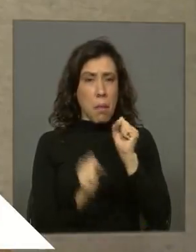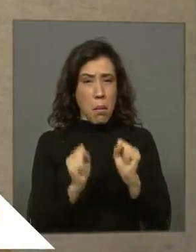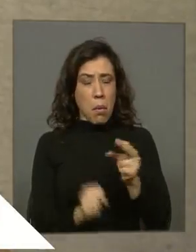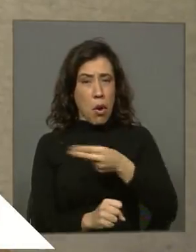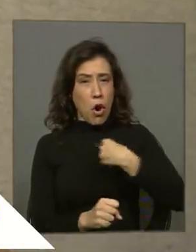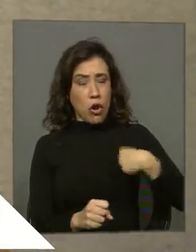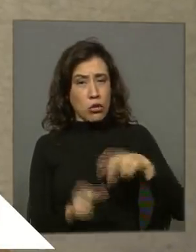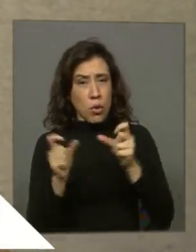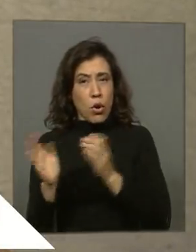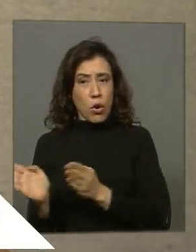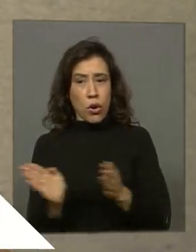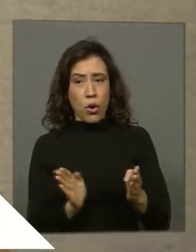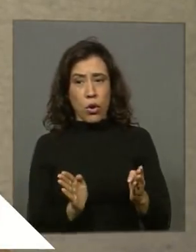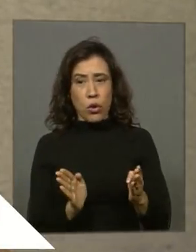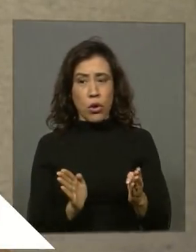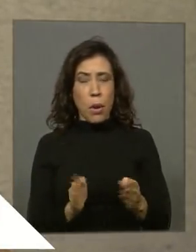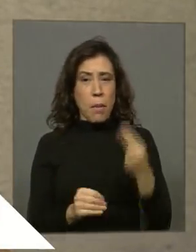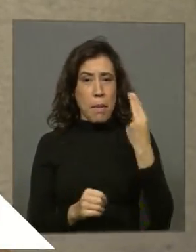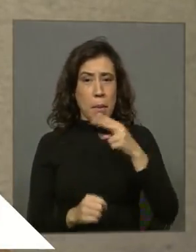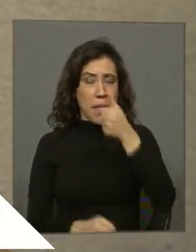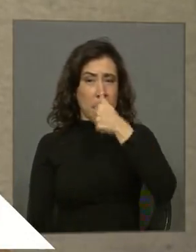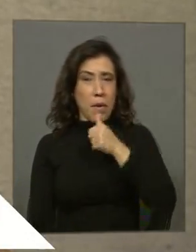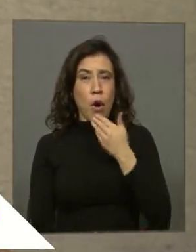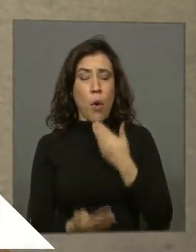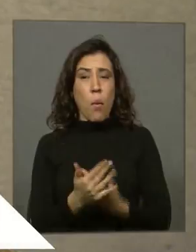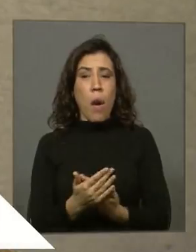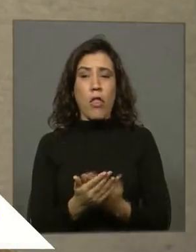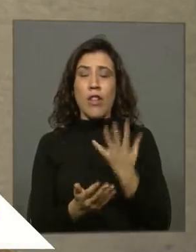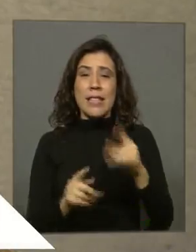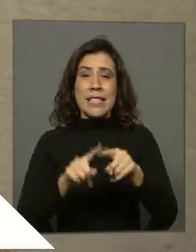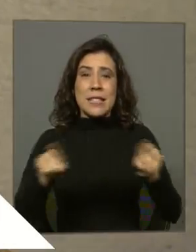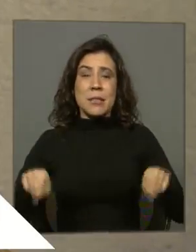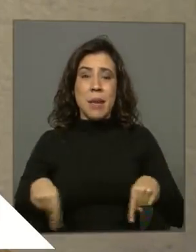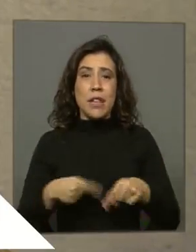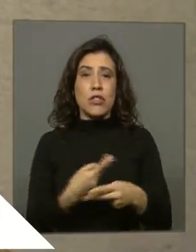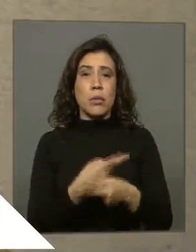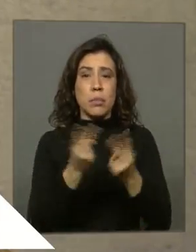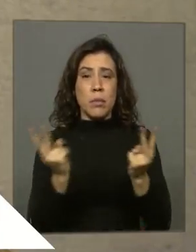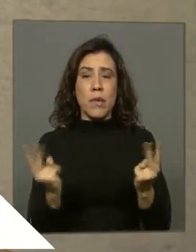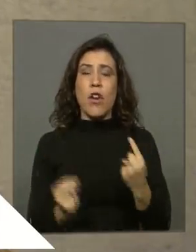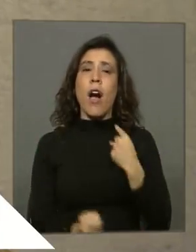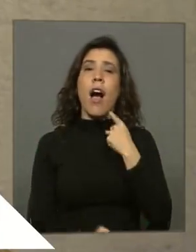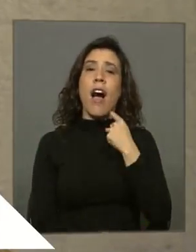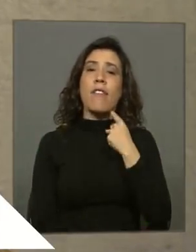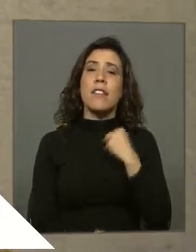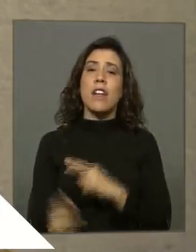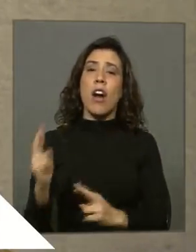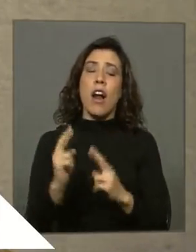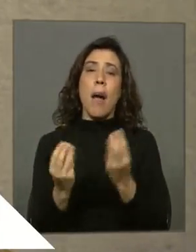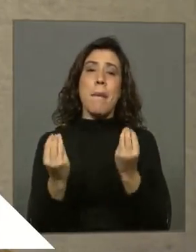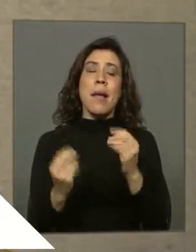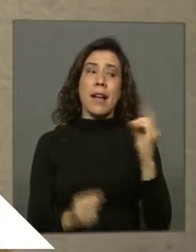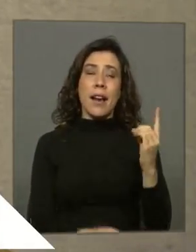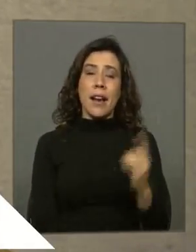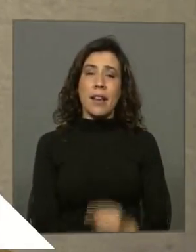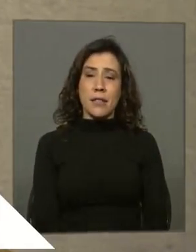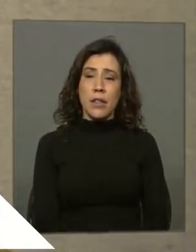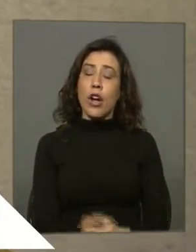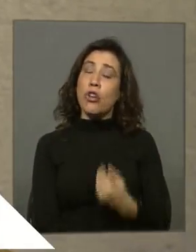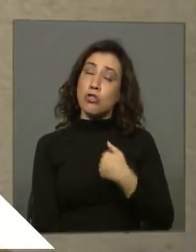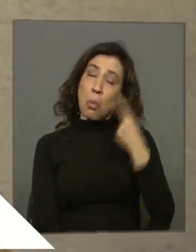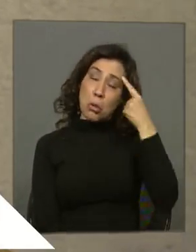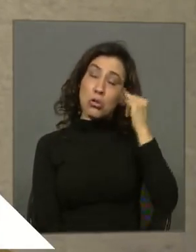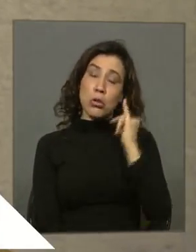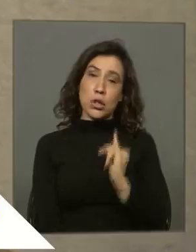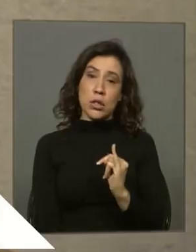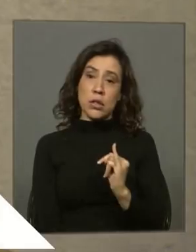nosotros regular la propiedad privada cuando ella está en espacios públicos cuando ella afecta o tiene relación con el bien común? yo creo que sí